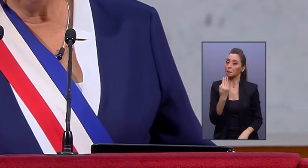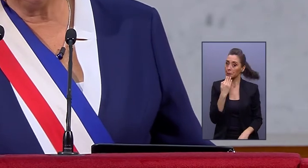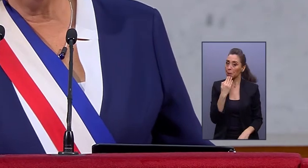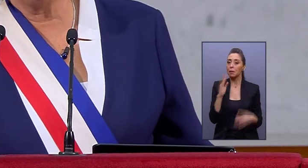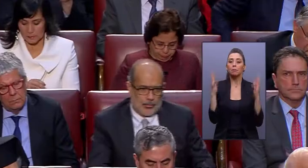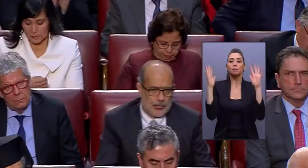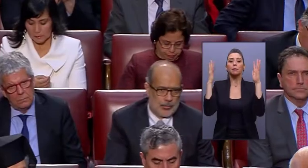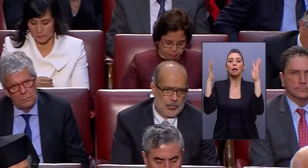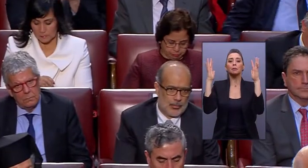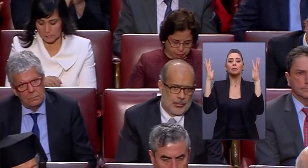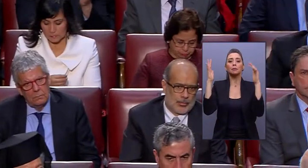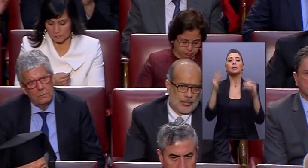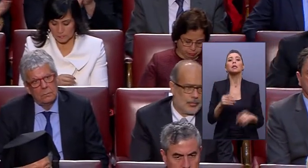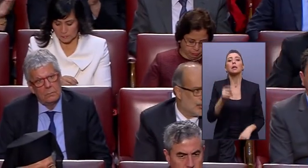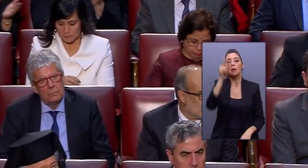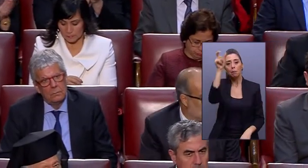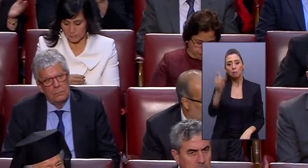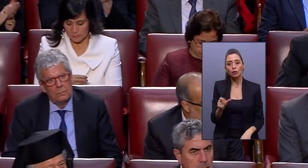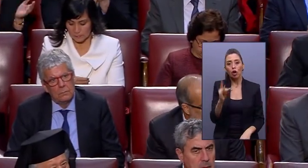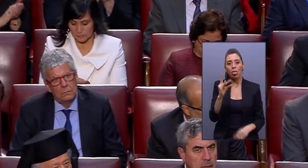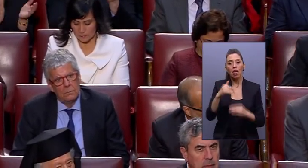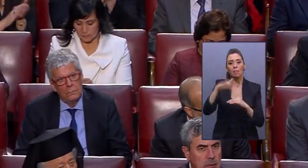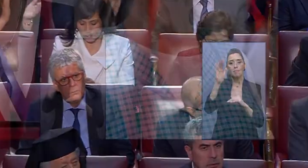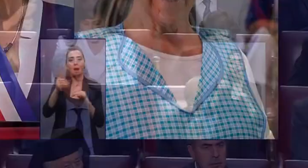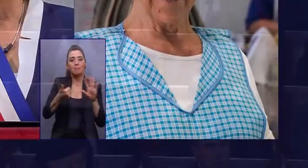también debemos hablar de personas mayores.